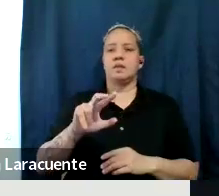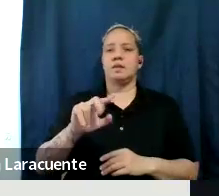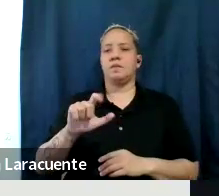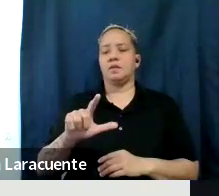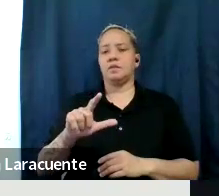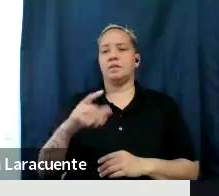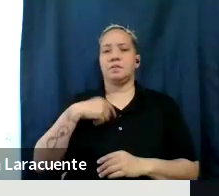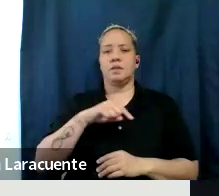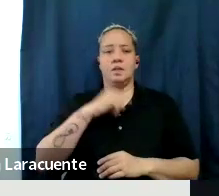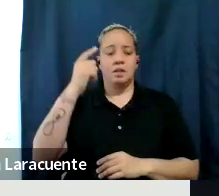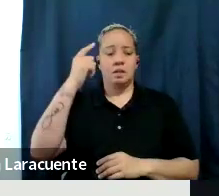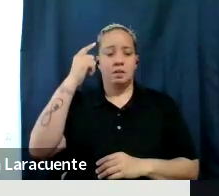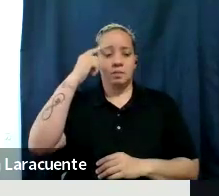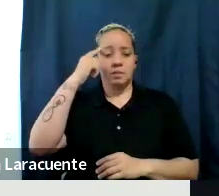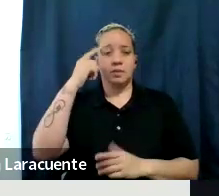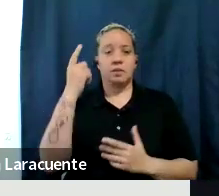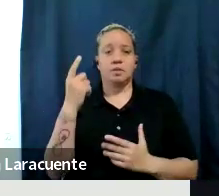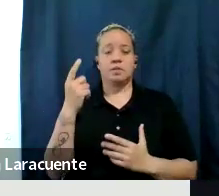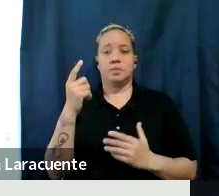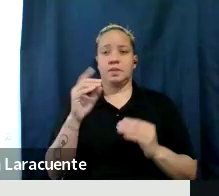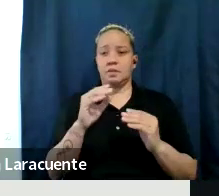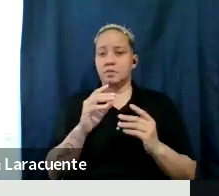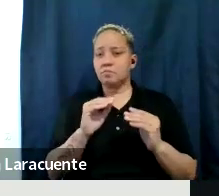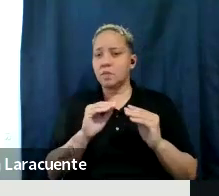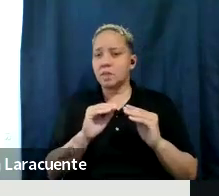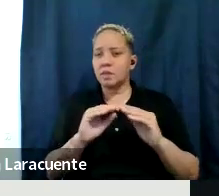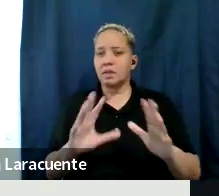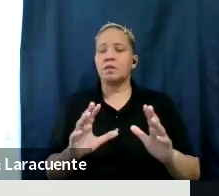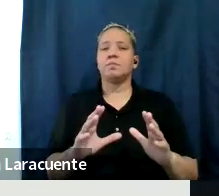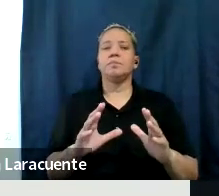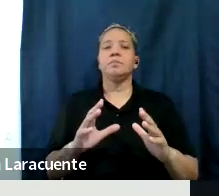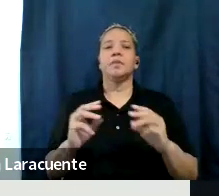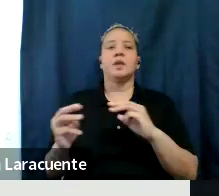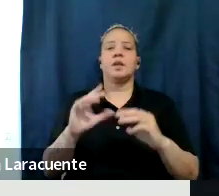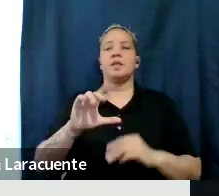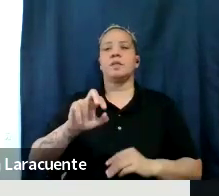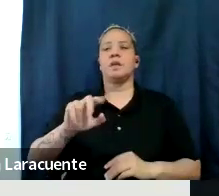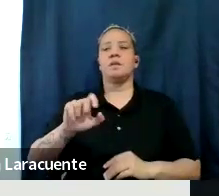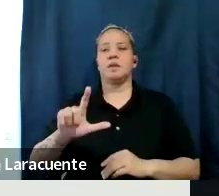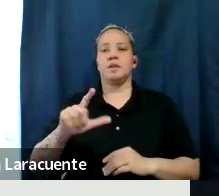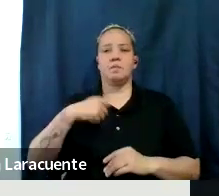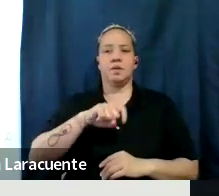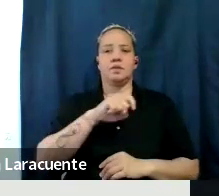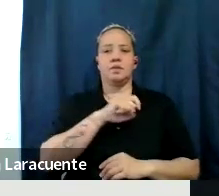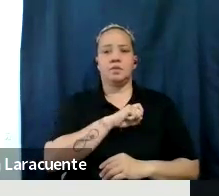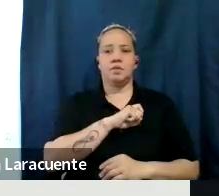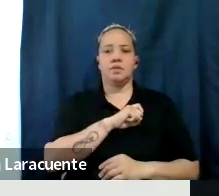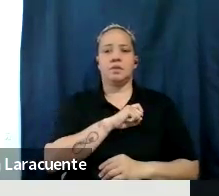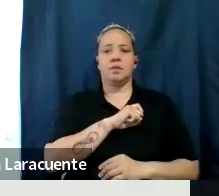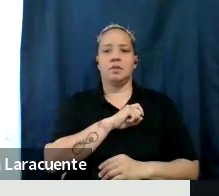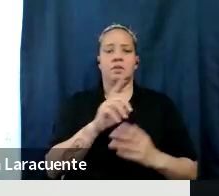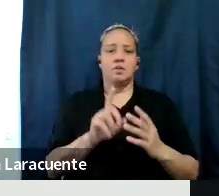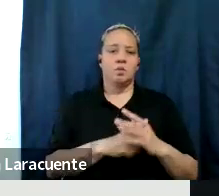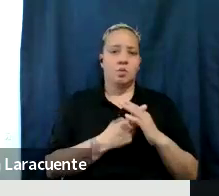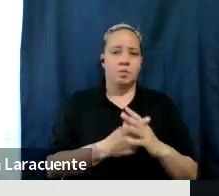las mentes preclaras y lúcidas se dan cuenta que la Guerra Civil Española no es sino el prólogo a